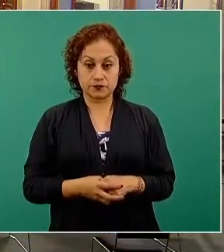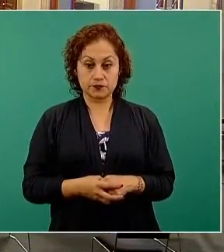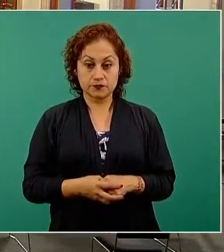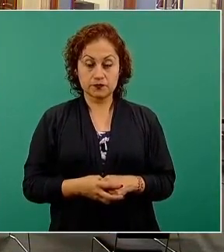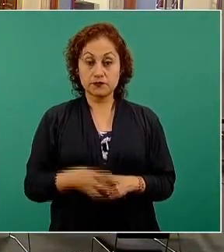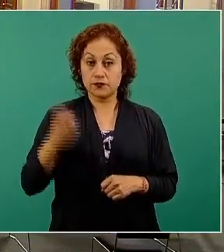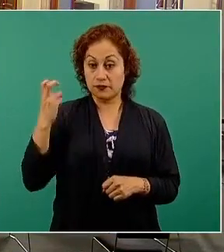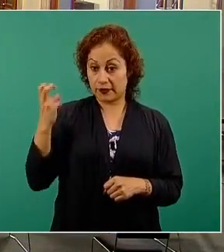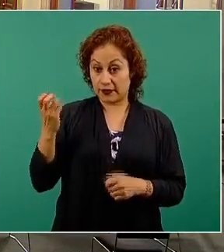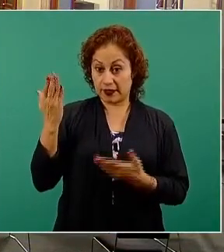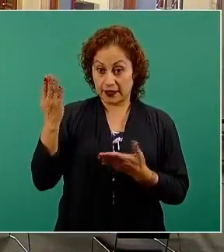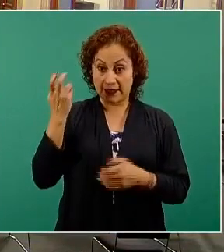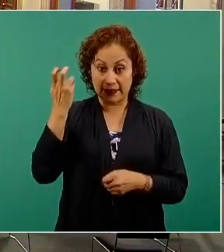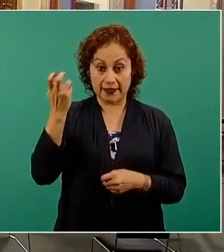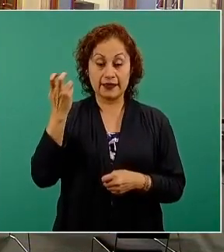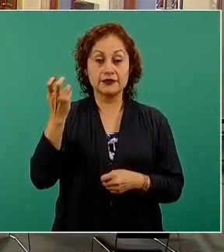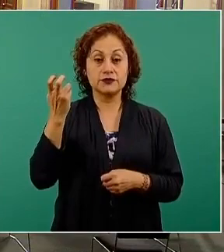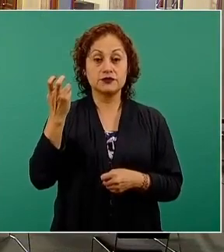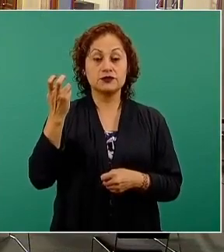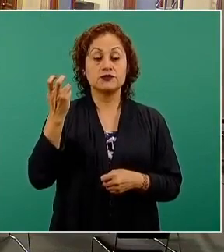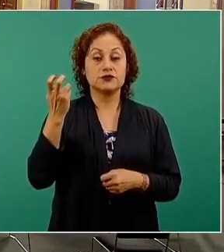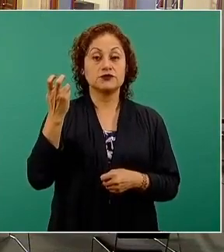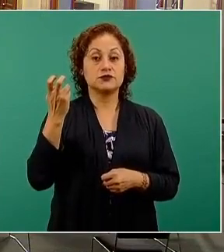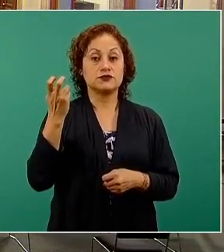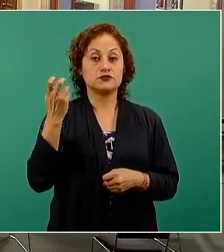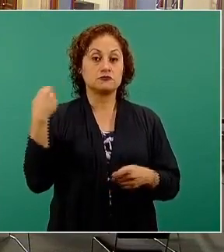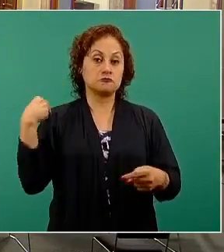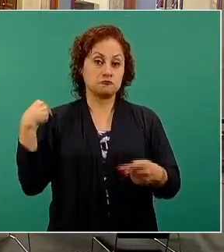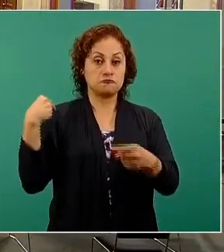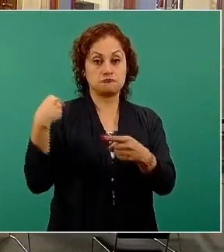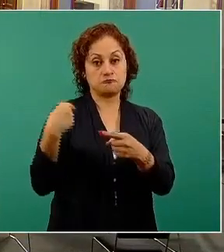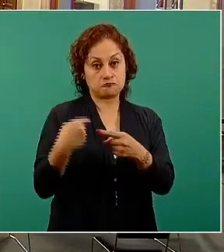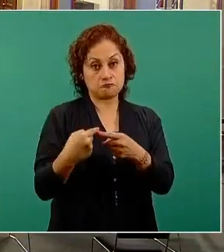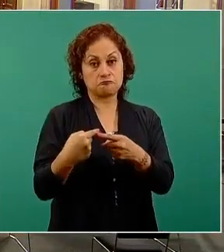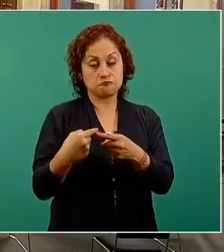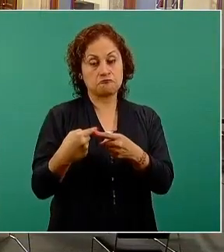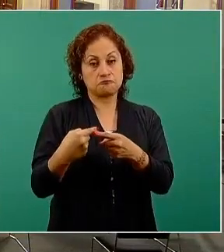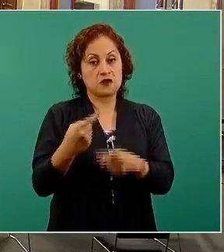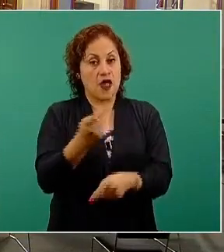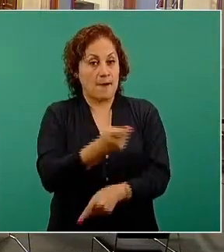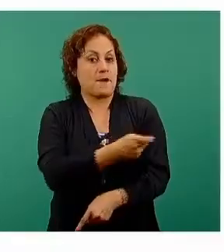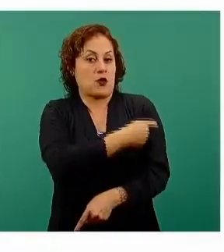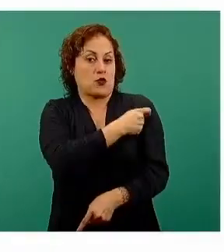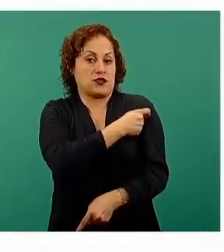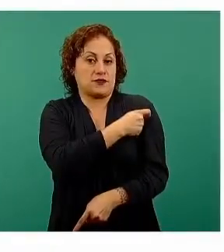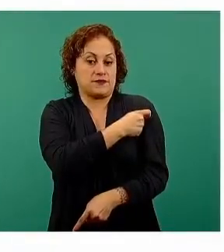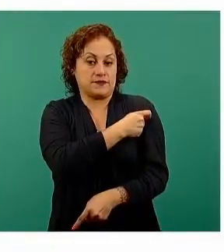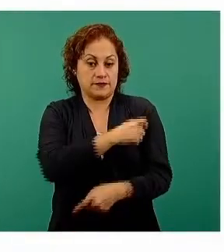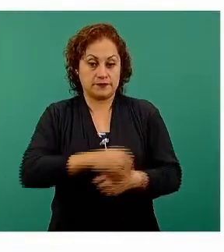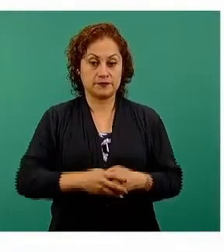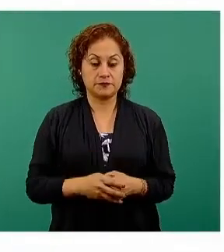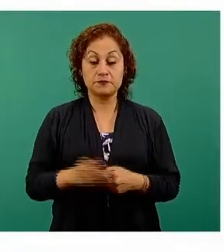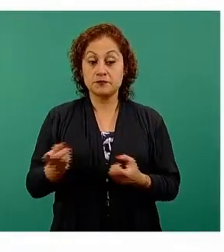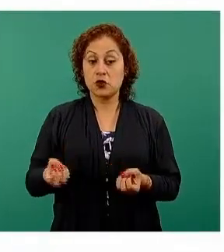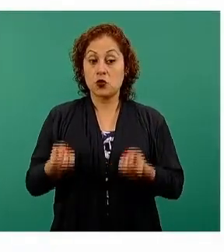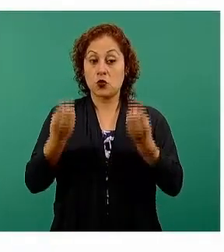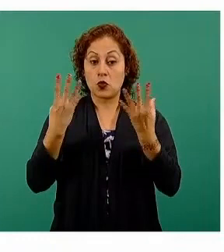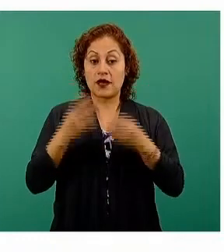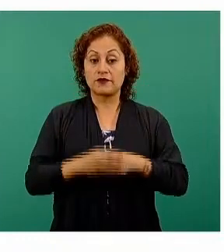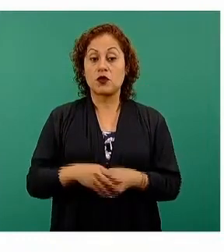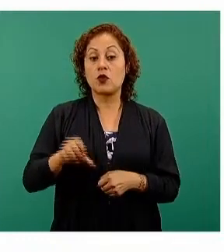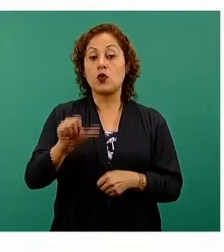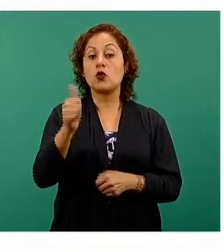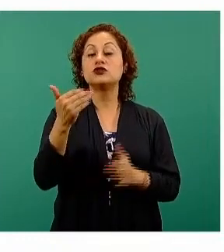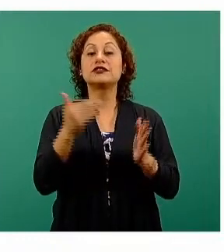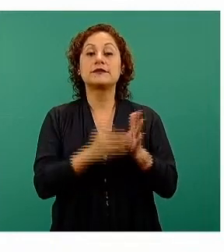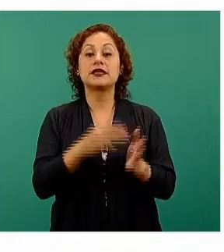Esos son los eventos supuestamente atribuibles a vacunación e inmunización. Tenemos 11.301.